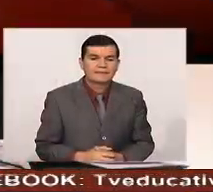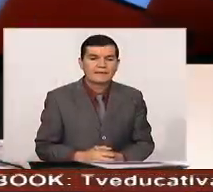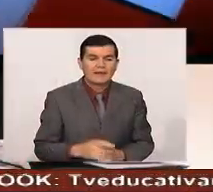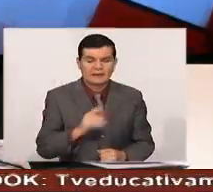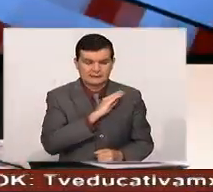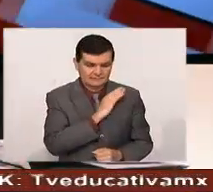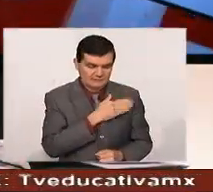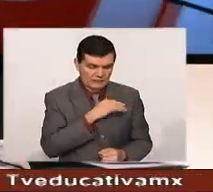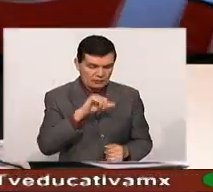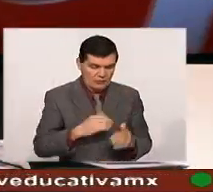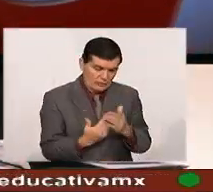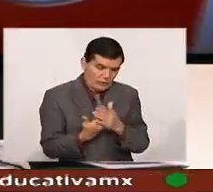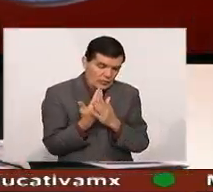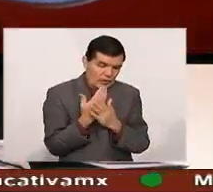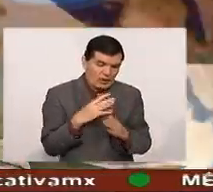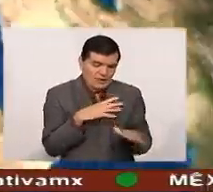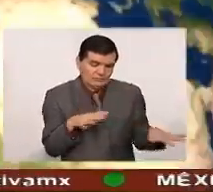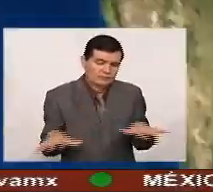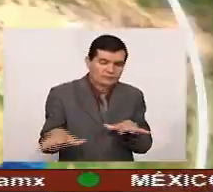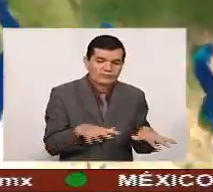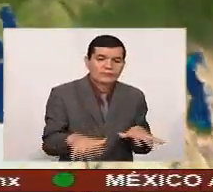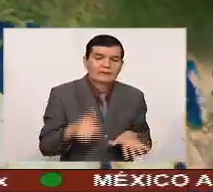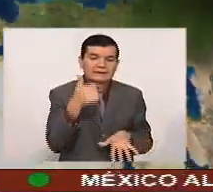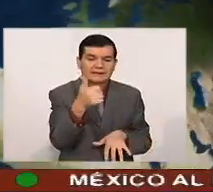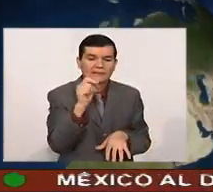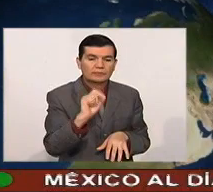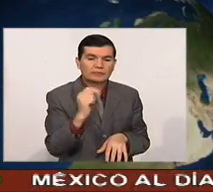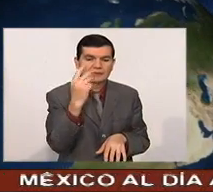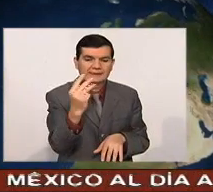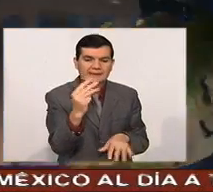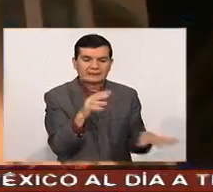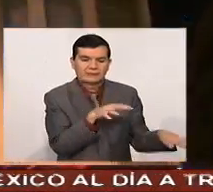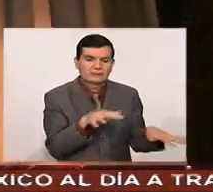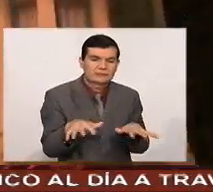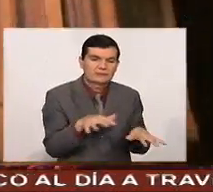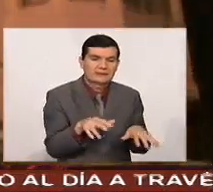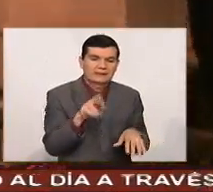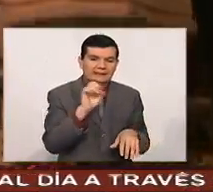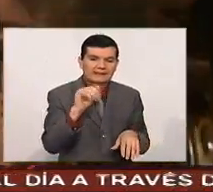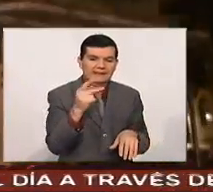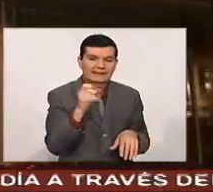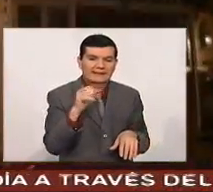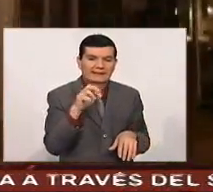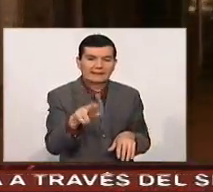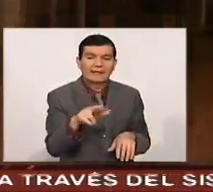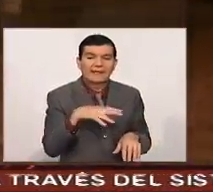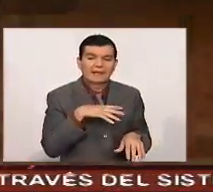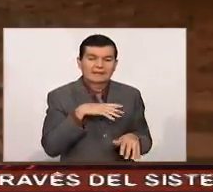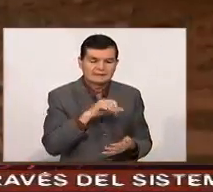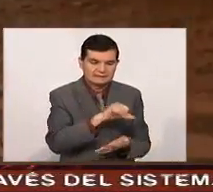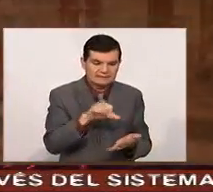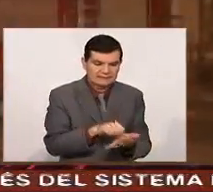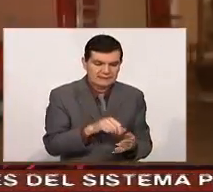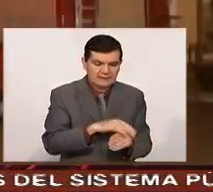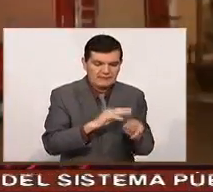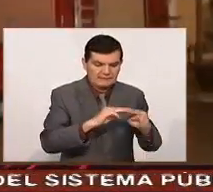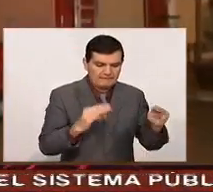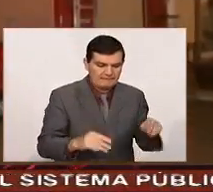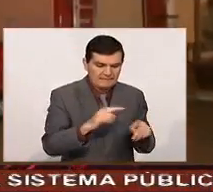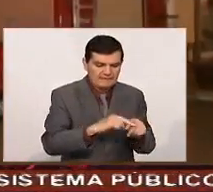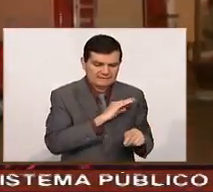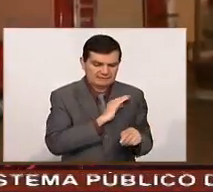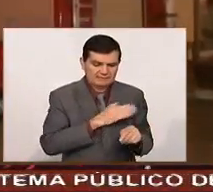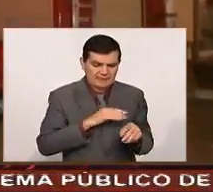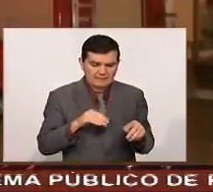En España esta madrugada se registró un sismo de 6.3 grados en la escala de Richter. El epicentro fue en el mar Mediterráneo entre